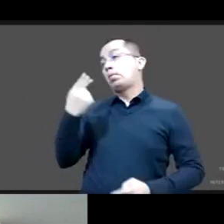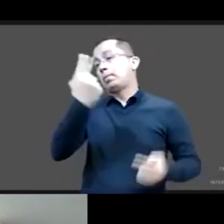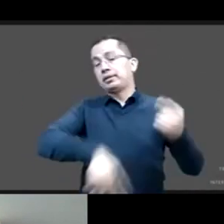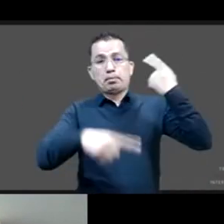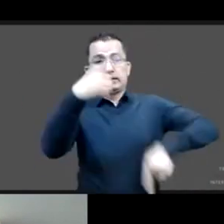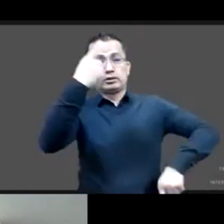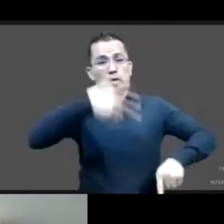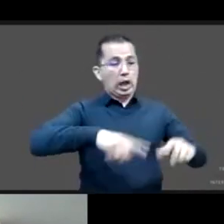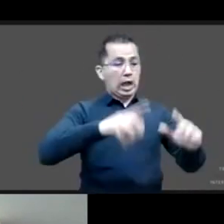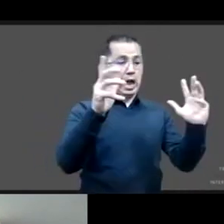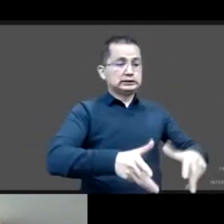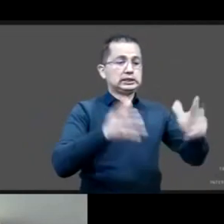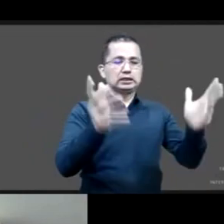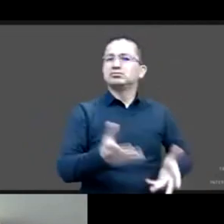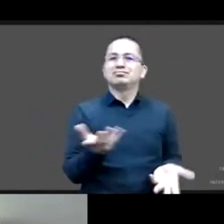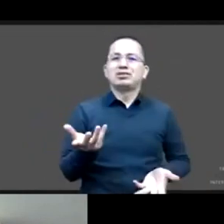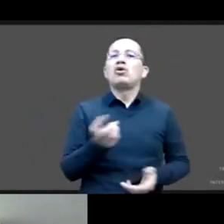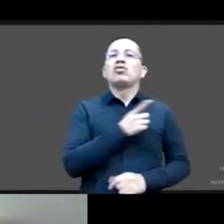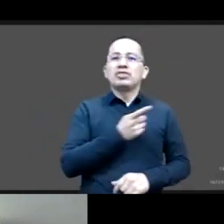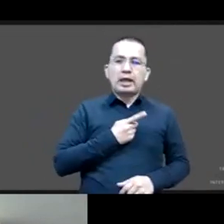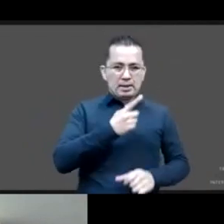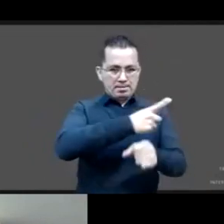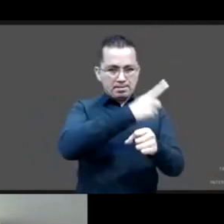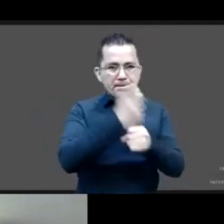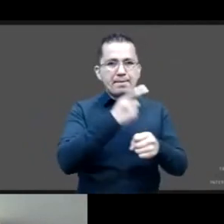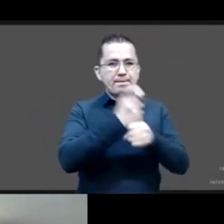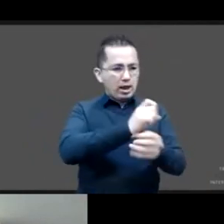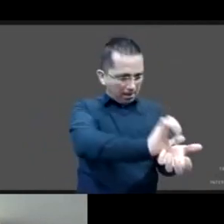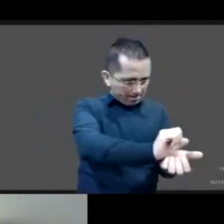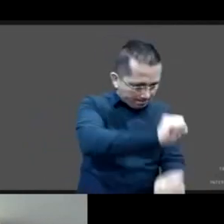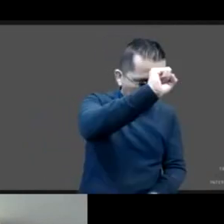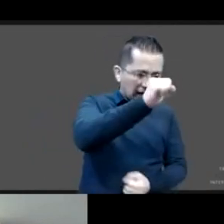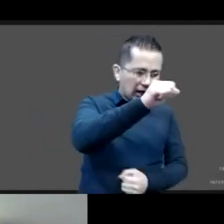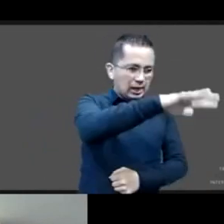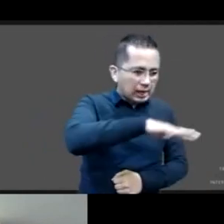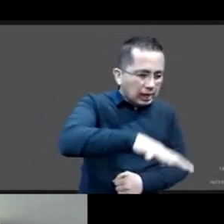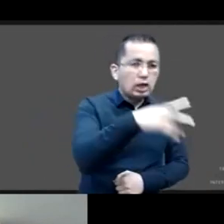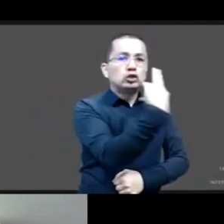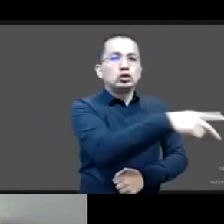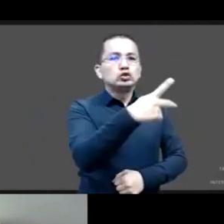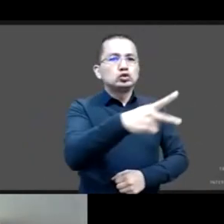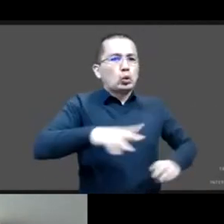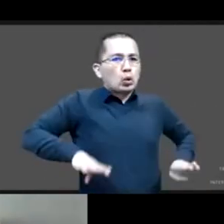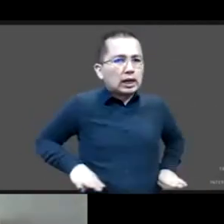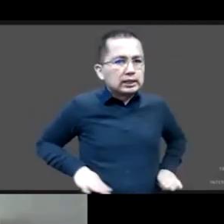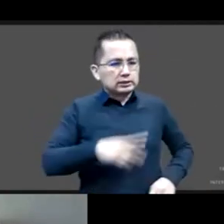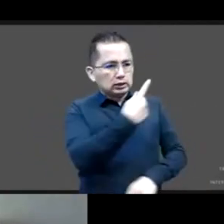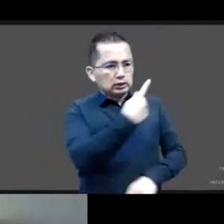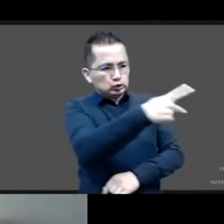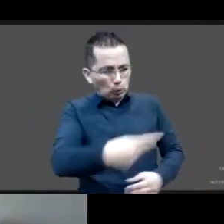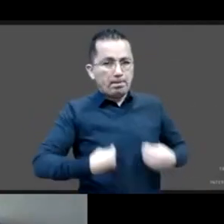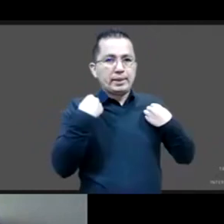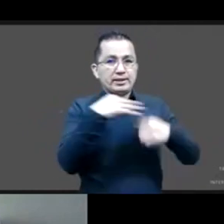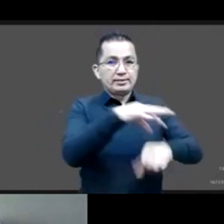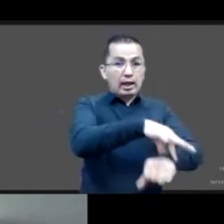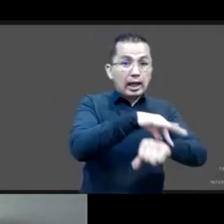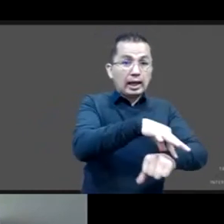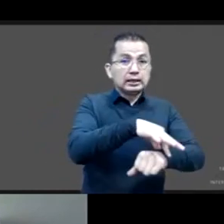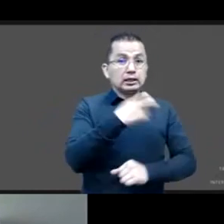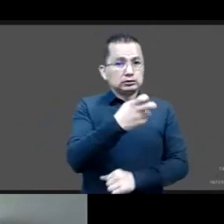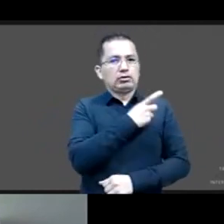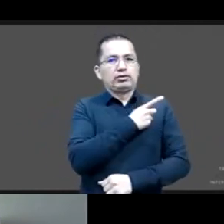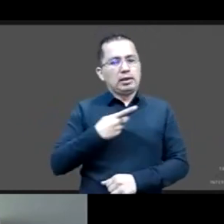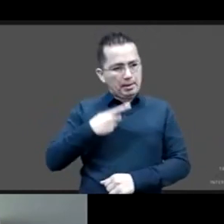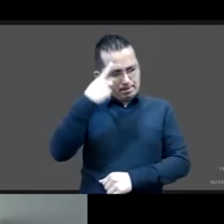no de mirar la realidad y si algo hemos ahora aprendido nosotros en la arquidiócesis es volver a mirar la realidad desde ahí desde el